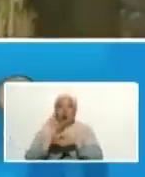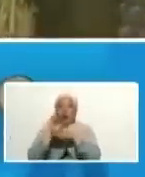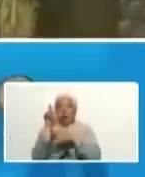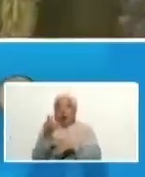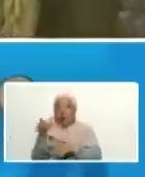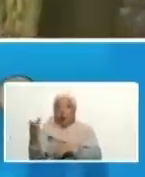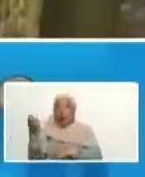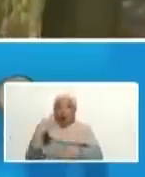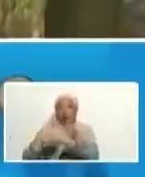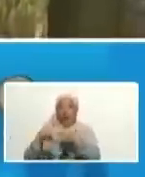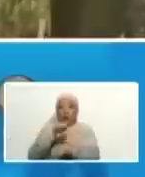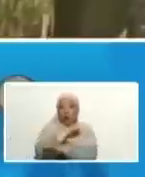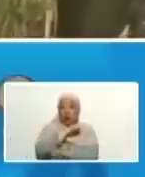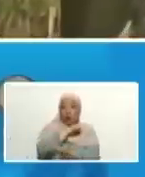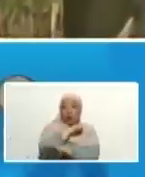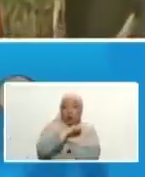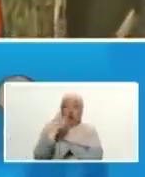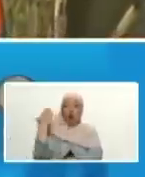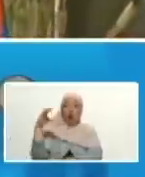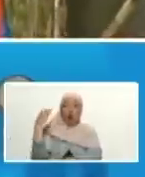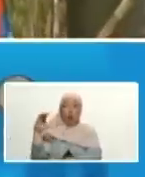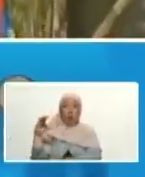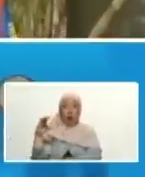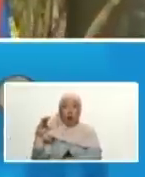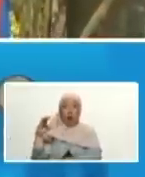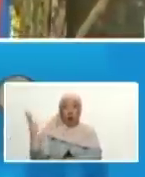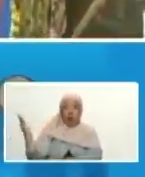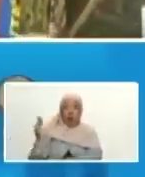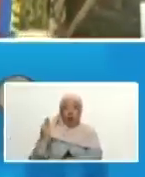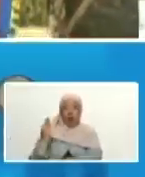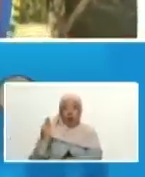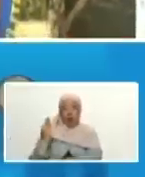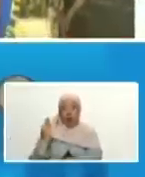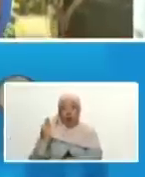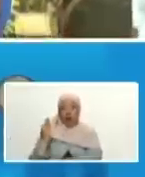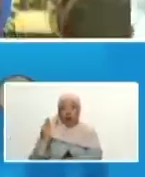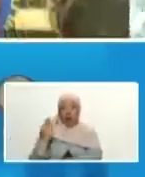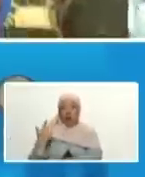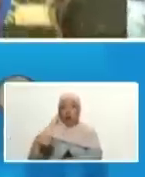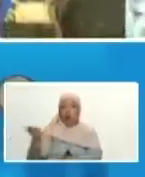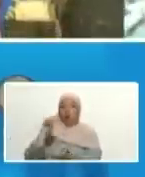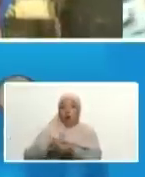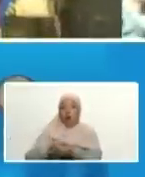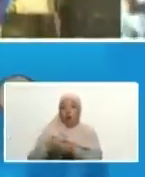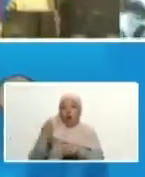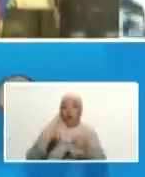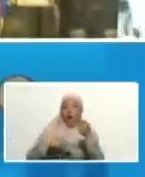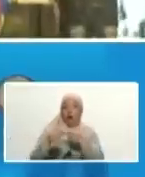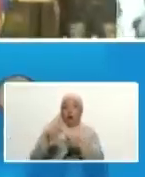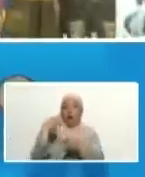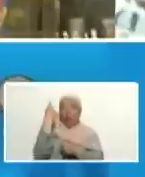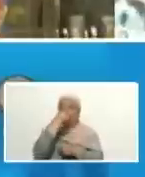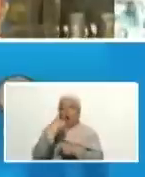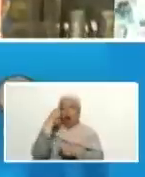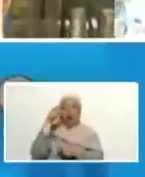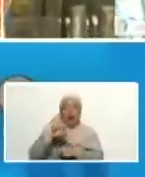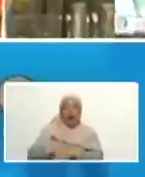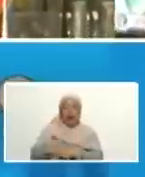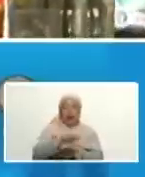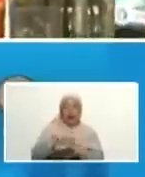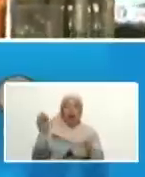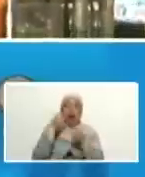de tanto delito venido de Colombia. La operación Vuelvan Caras en el llano de